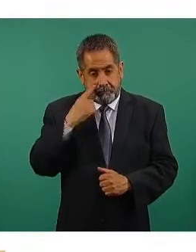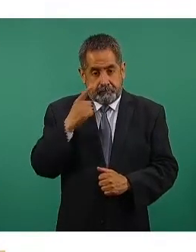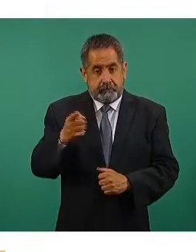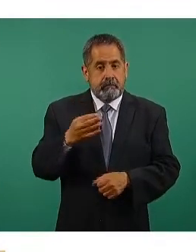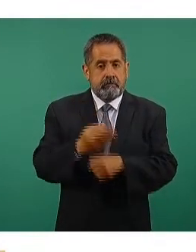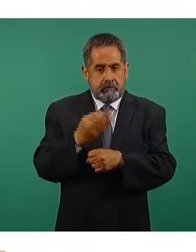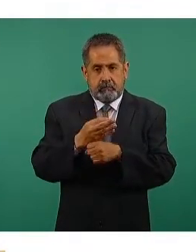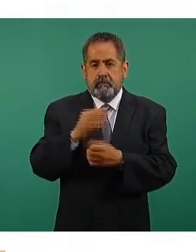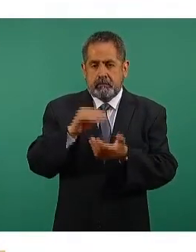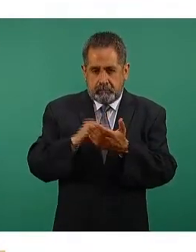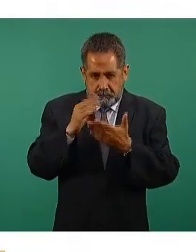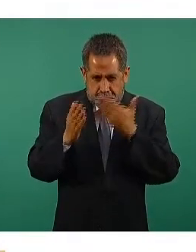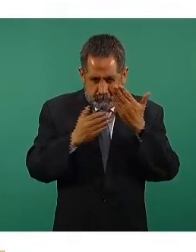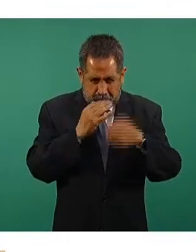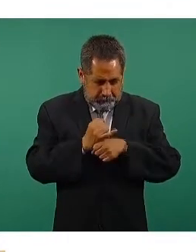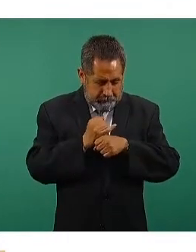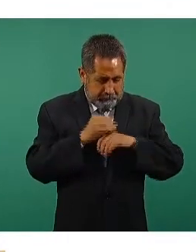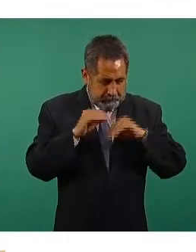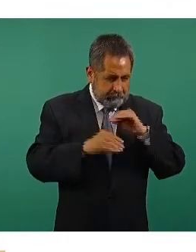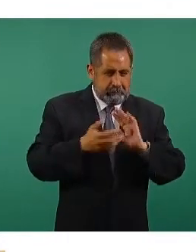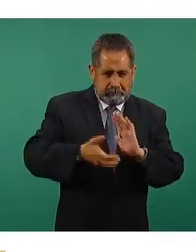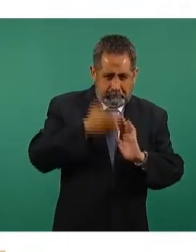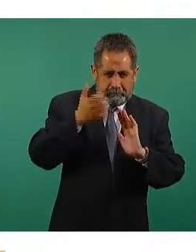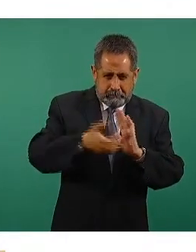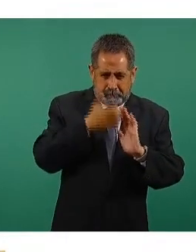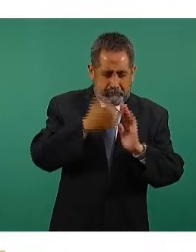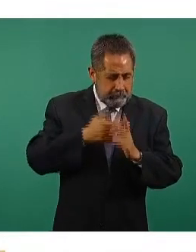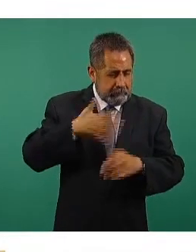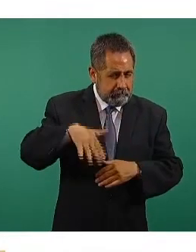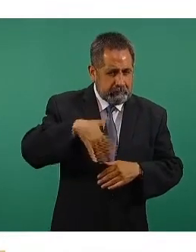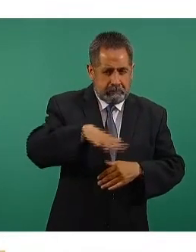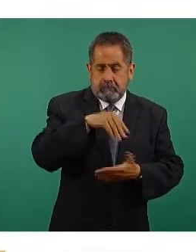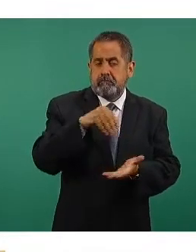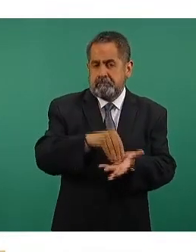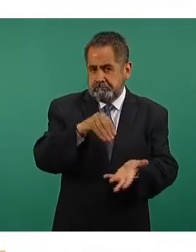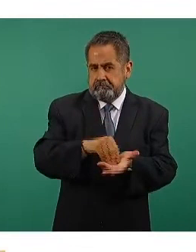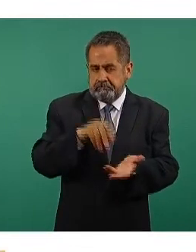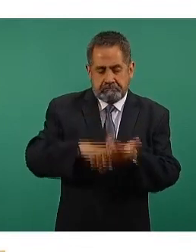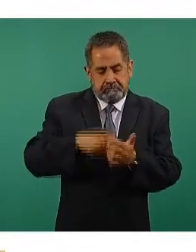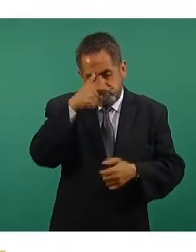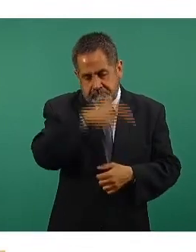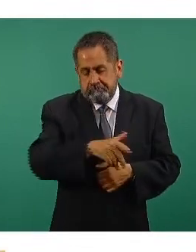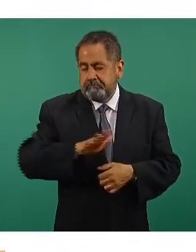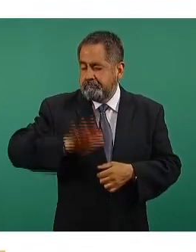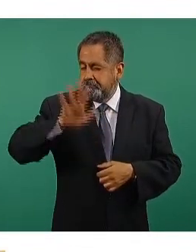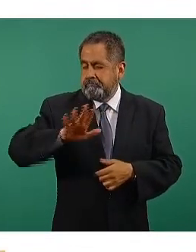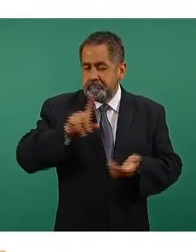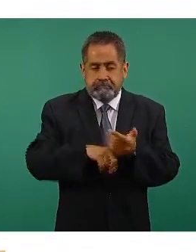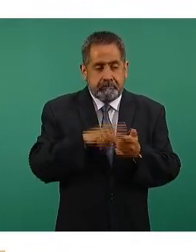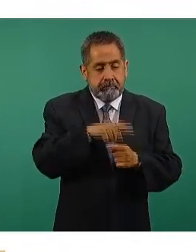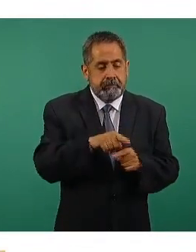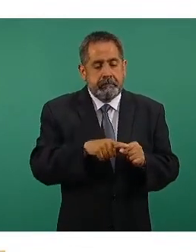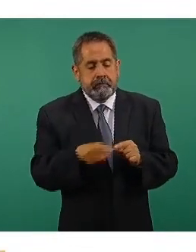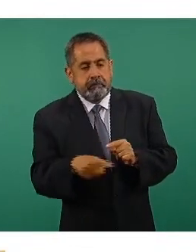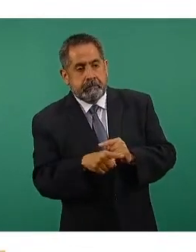ahorita continuamos con labores de excavación y de trabajos por parte de Pemex. Presumiblemente da al predio ubicado en Avenida